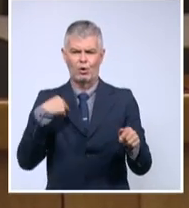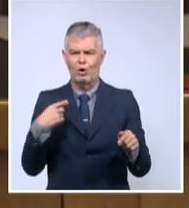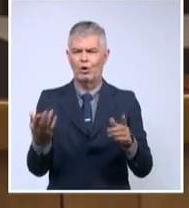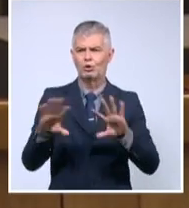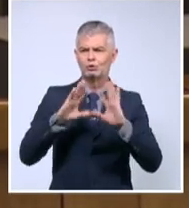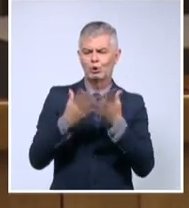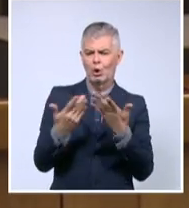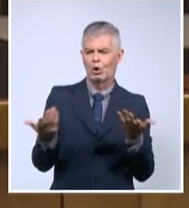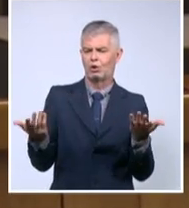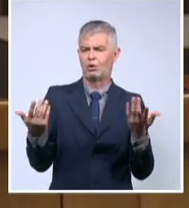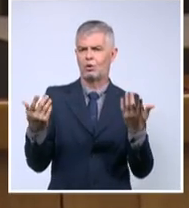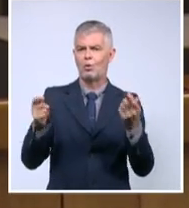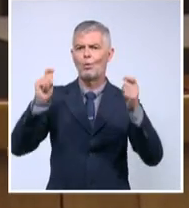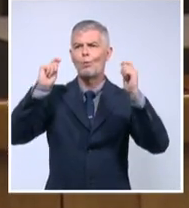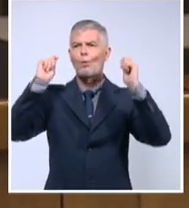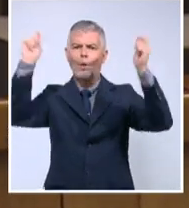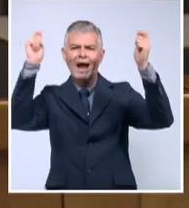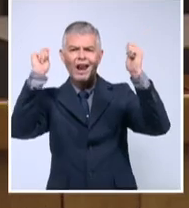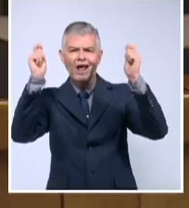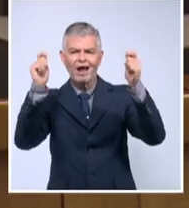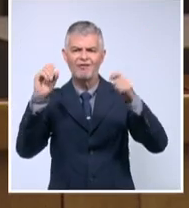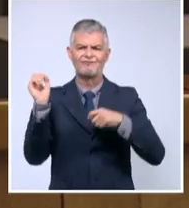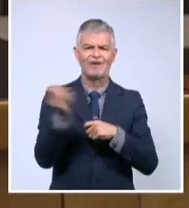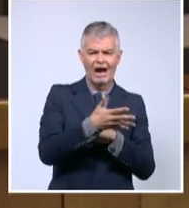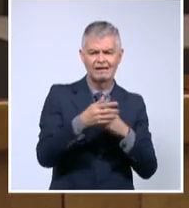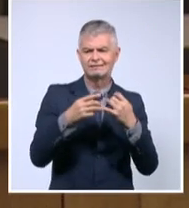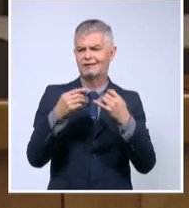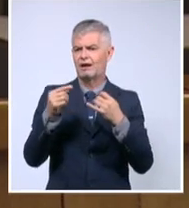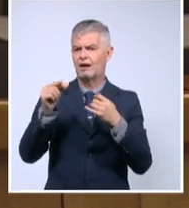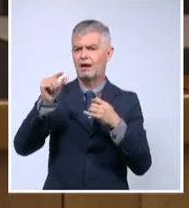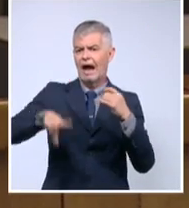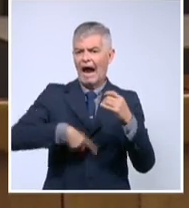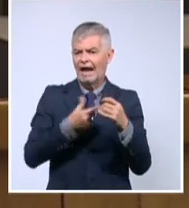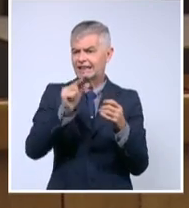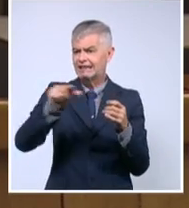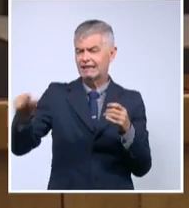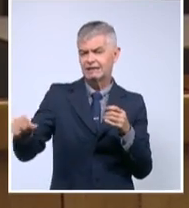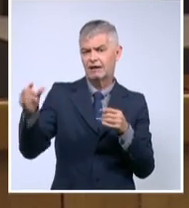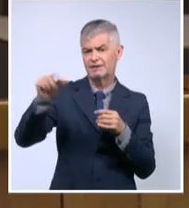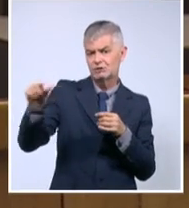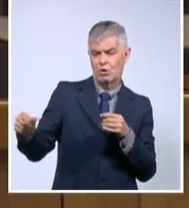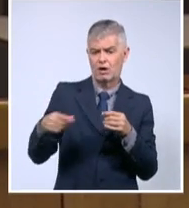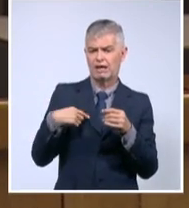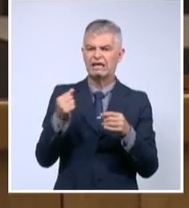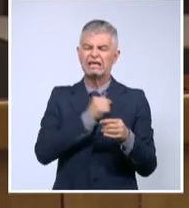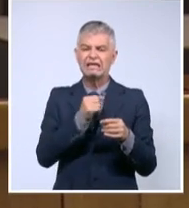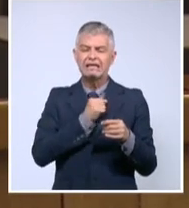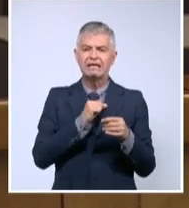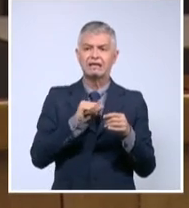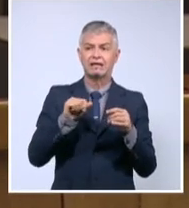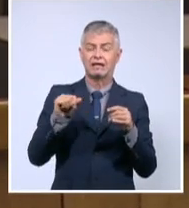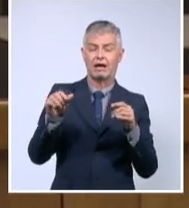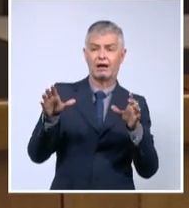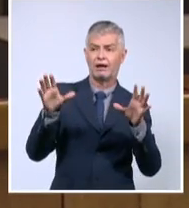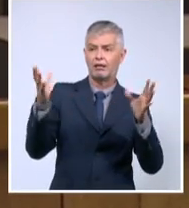conectadas con huelgas falsas de supuestos artistas que buscaban atraer a la opinión pública y a la intelectualidad para imponer